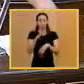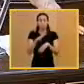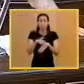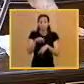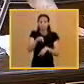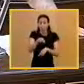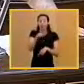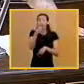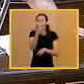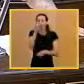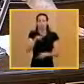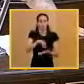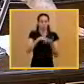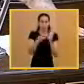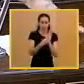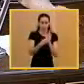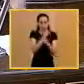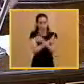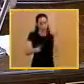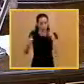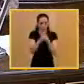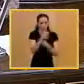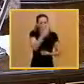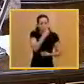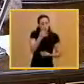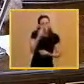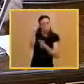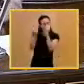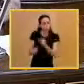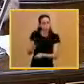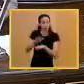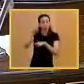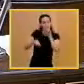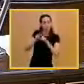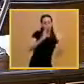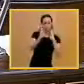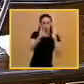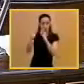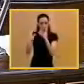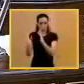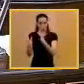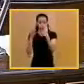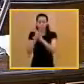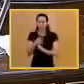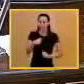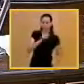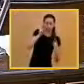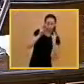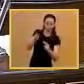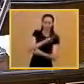falta planificar, priorizar y comprometer presupuestos a su debido momento. La percepción social en Galicia está